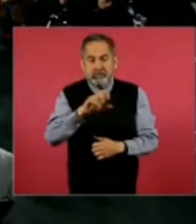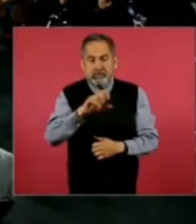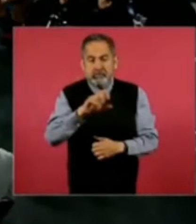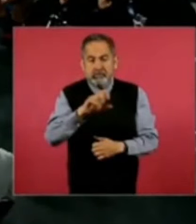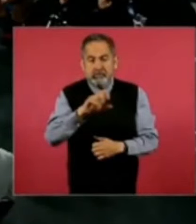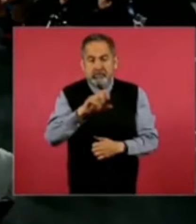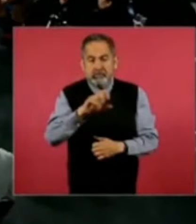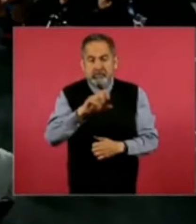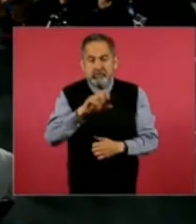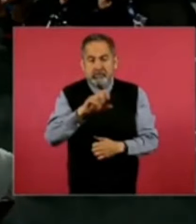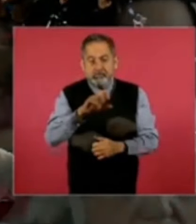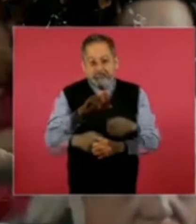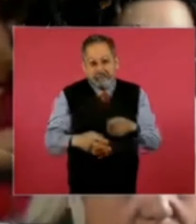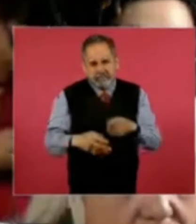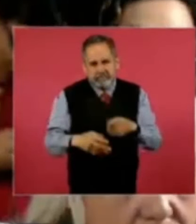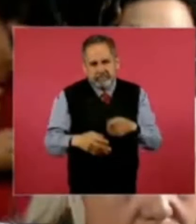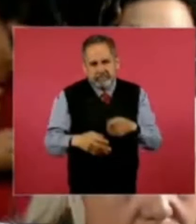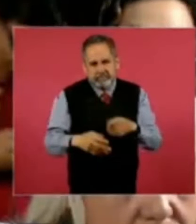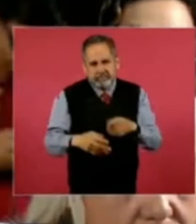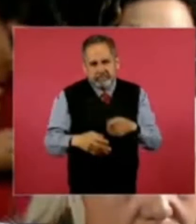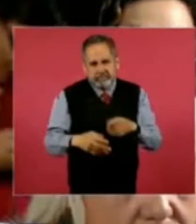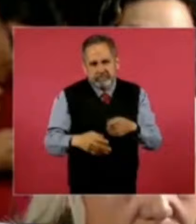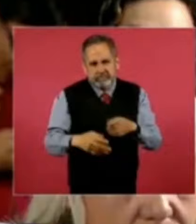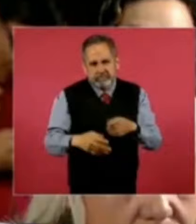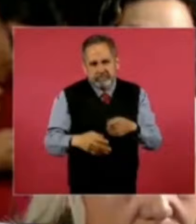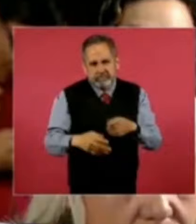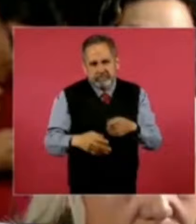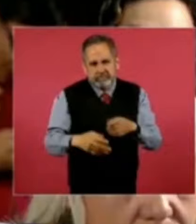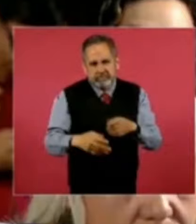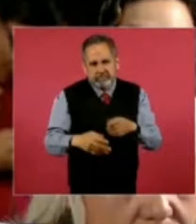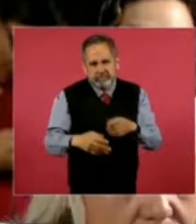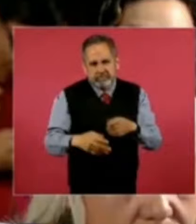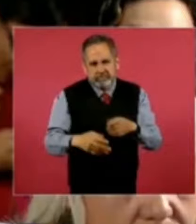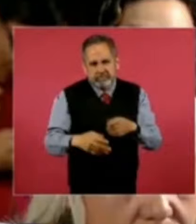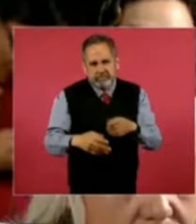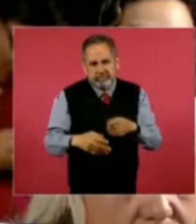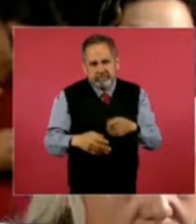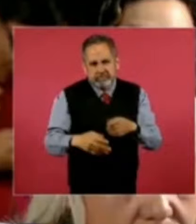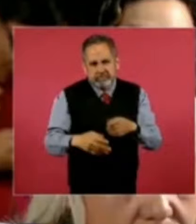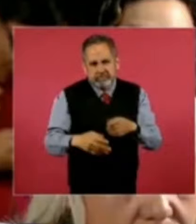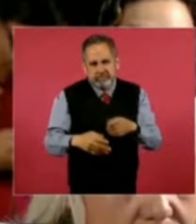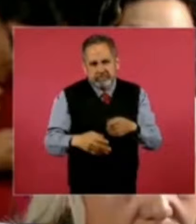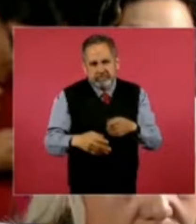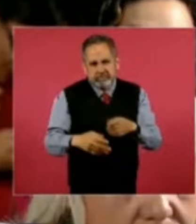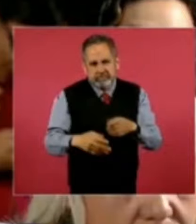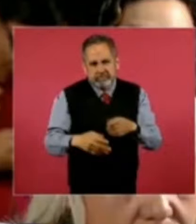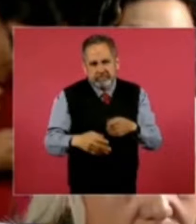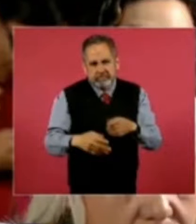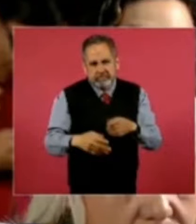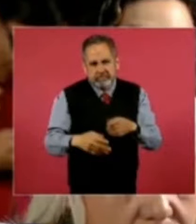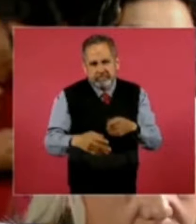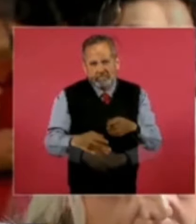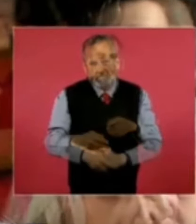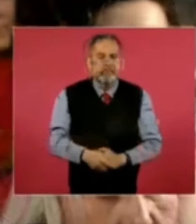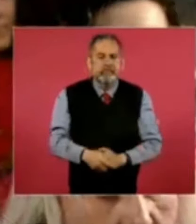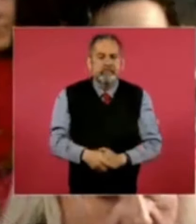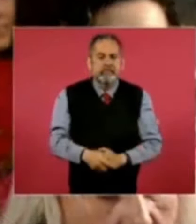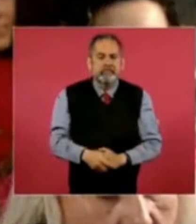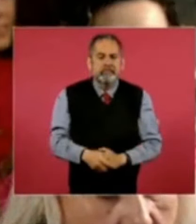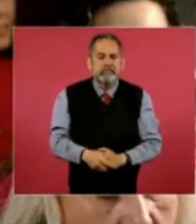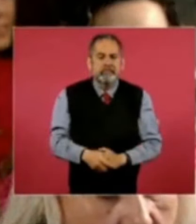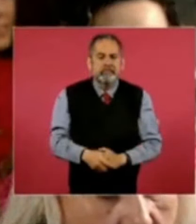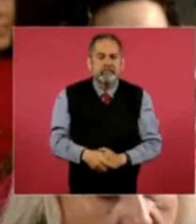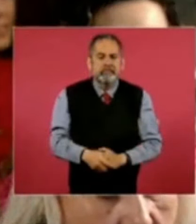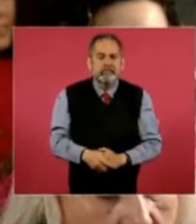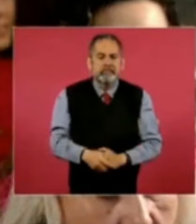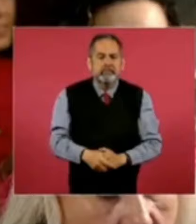gobierno. Pues ya lo saben, ¿no? Este es lo típico que siempre contesta. Pues considera que es el principal problema de México y que la prueba es que